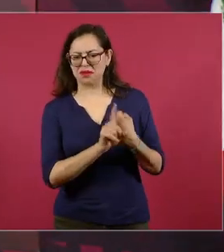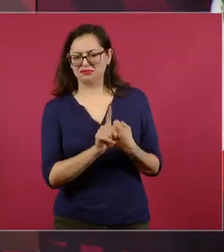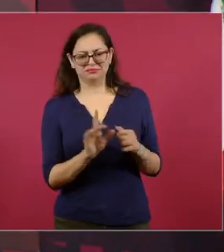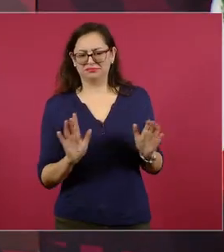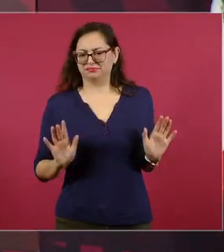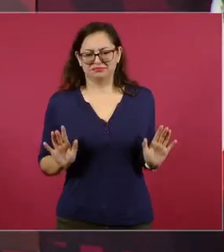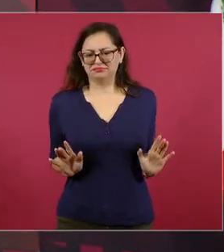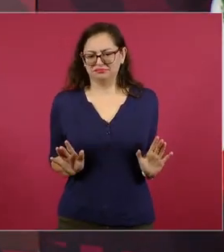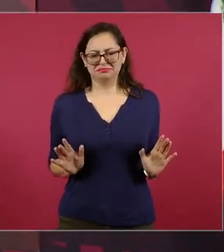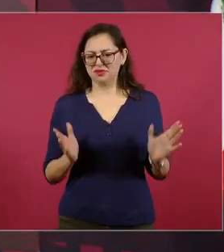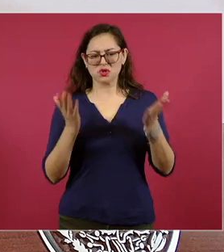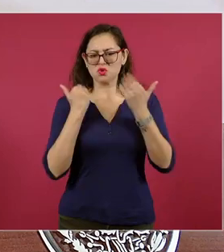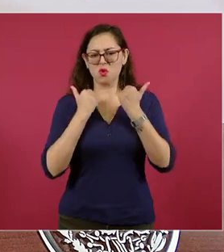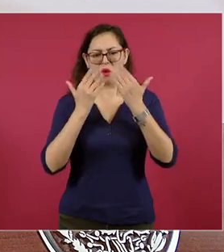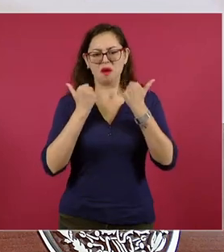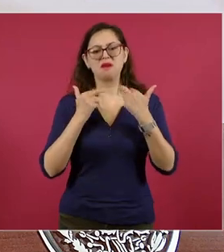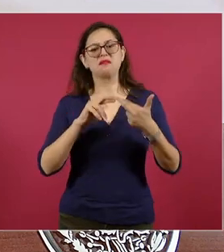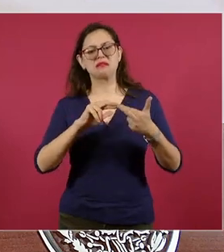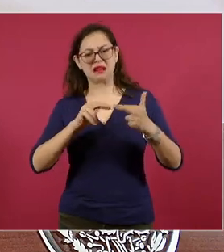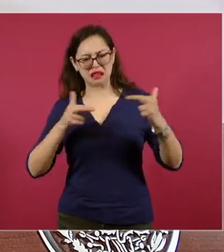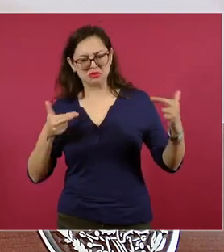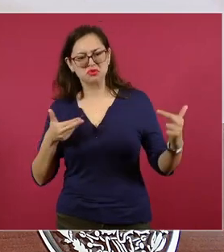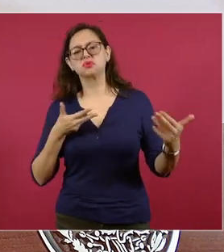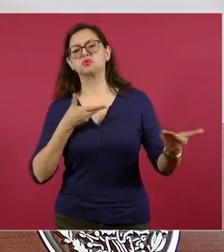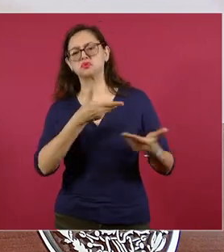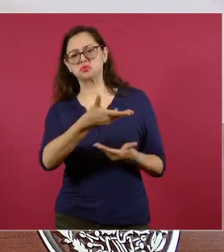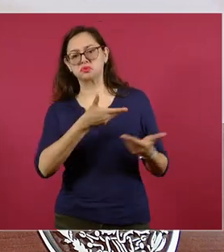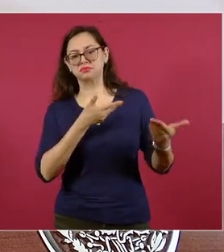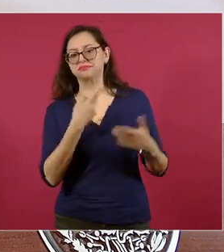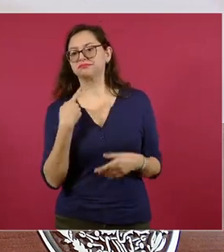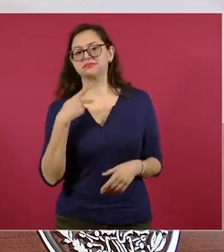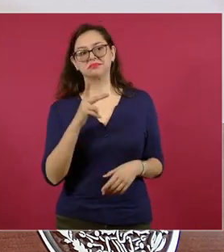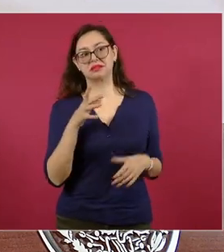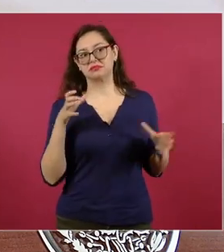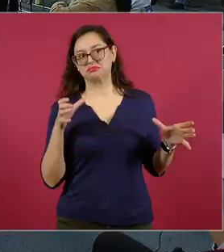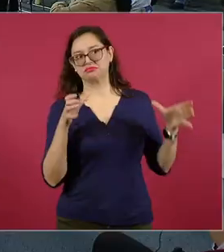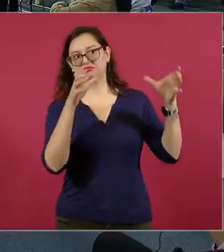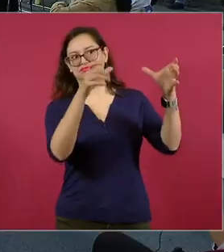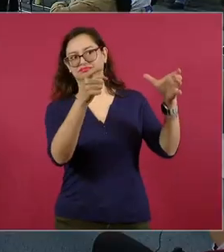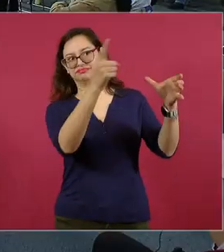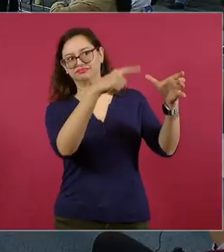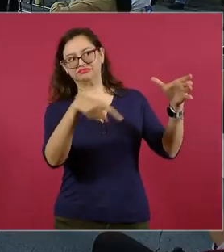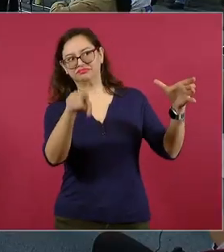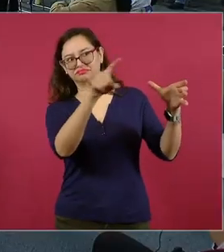es ese acto de prepotencia,